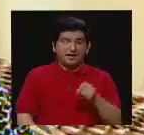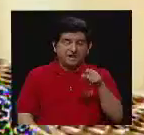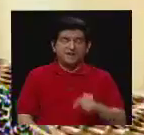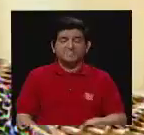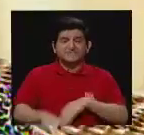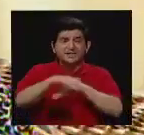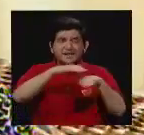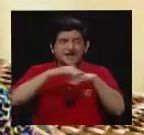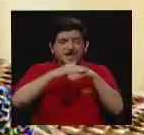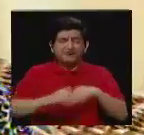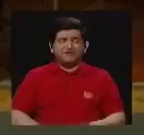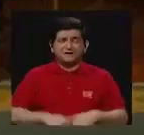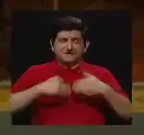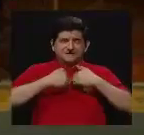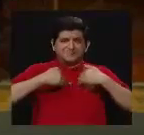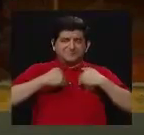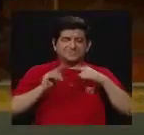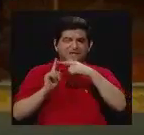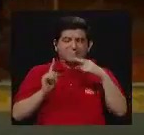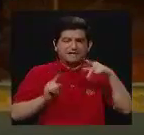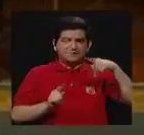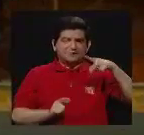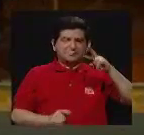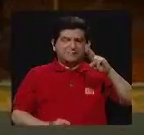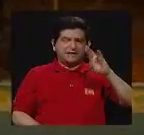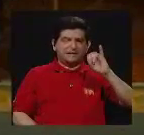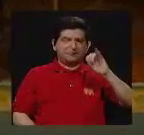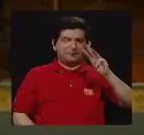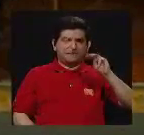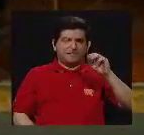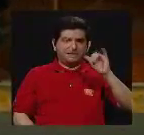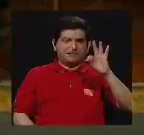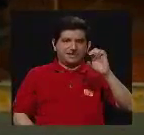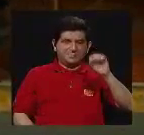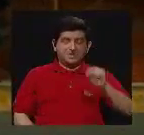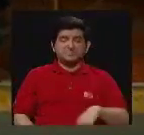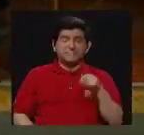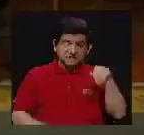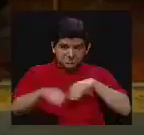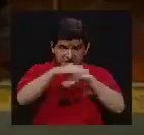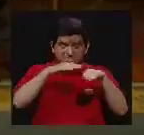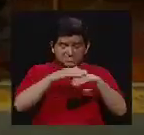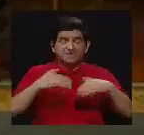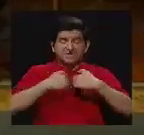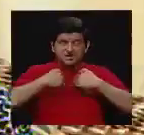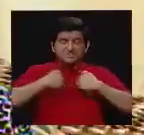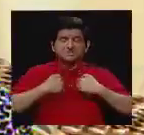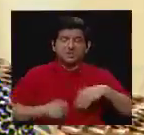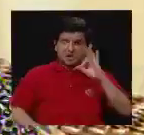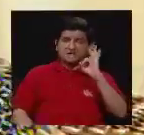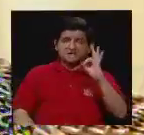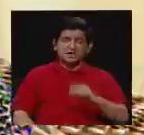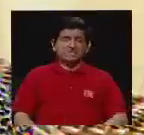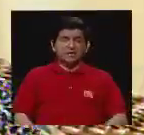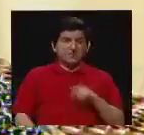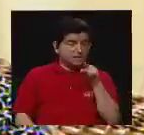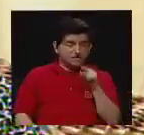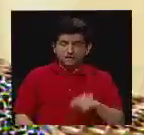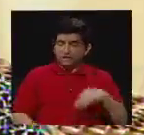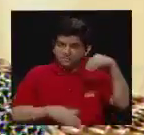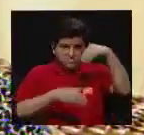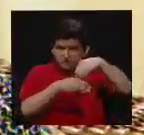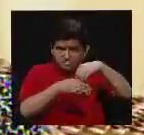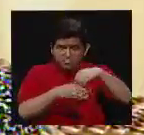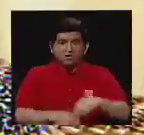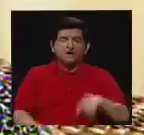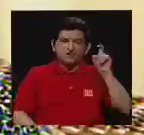misma de la animalidad, sobre todo de primates? Pues me parece maravilloso si está en la base misma de la animalidad, y si no